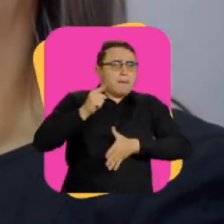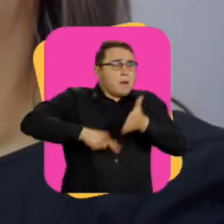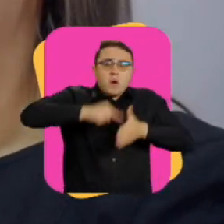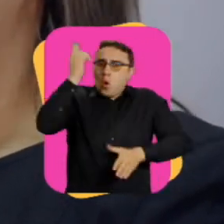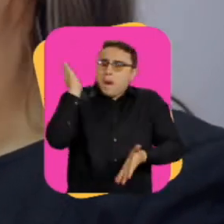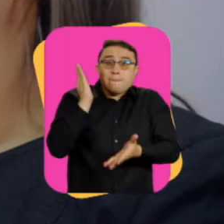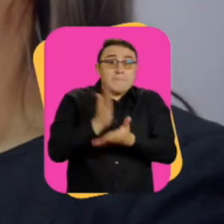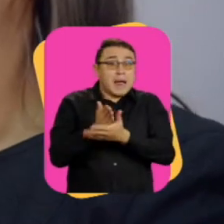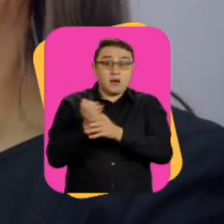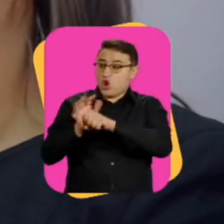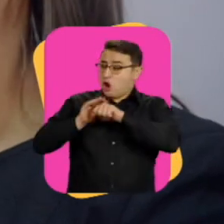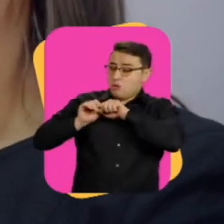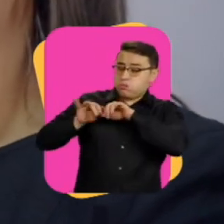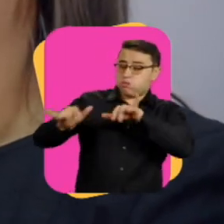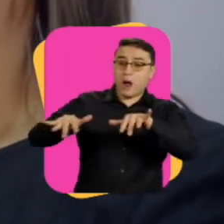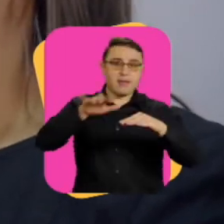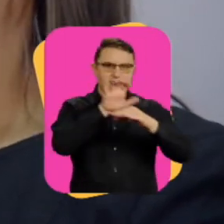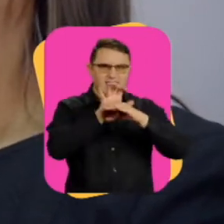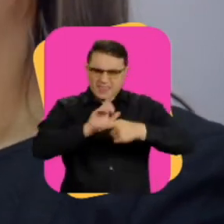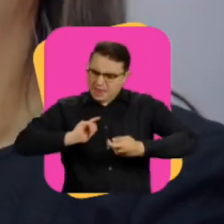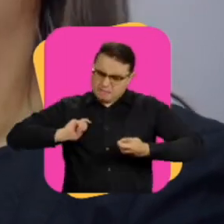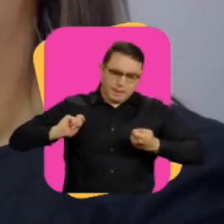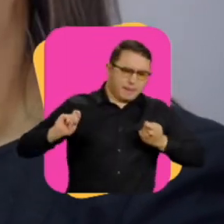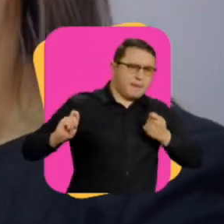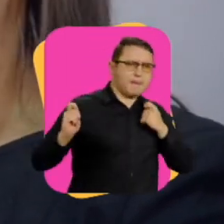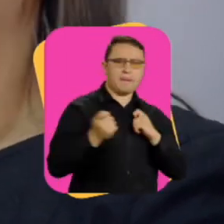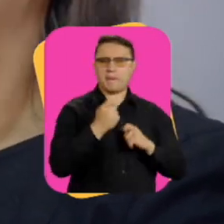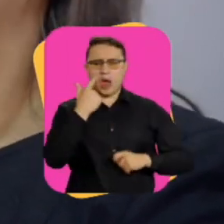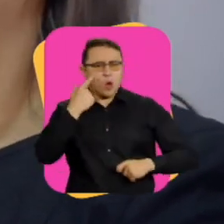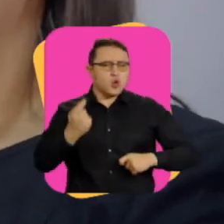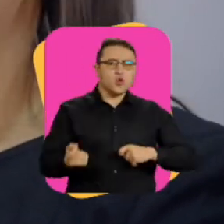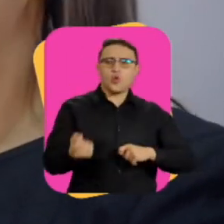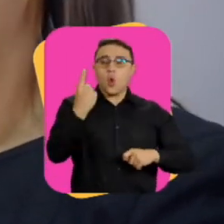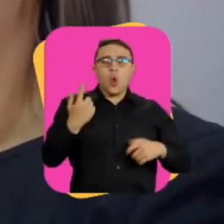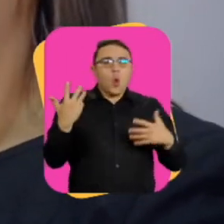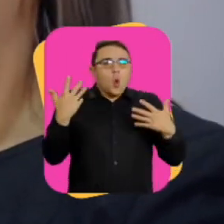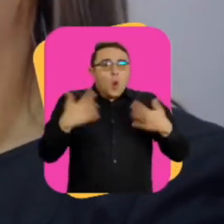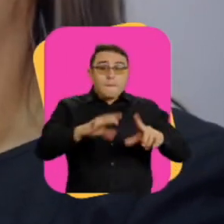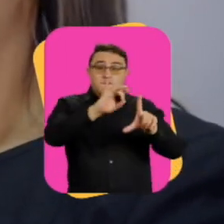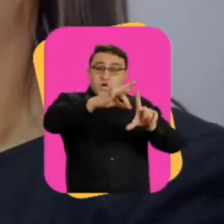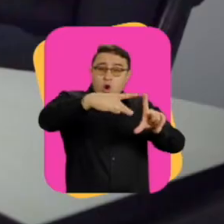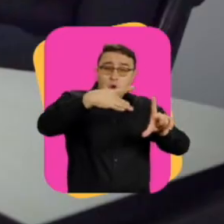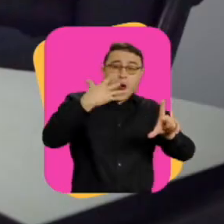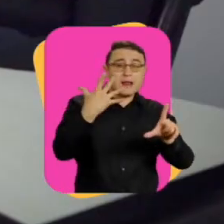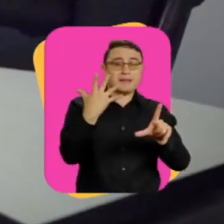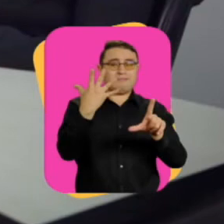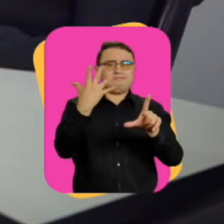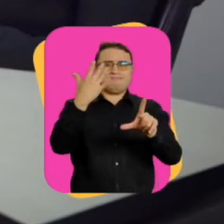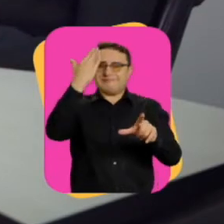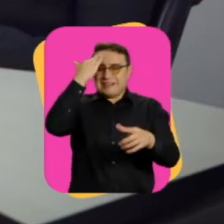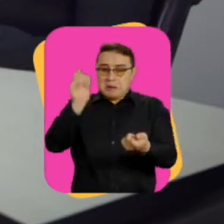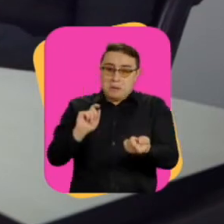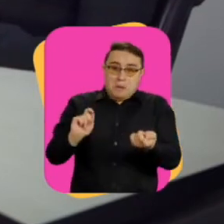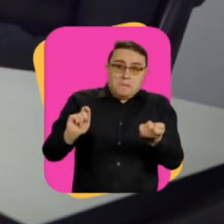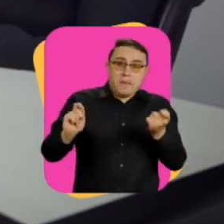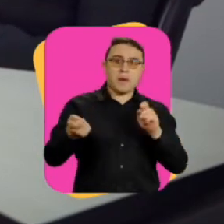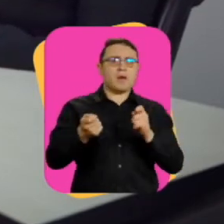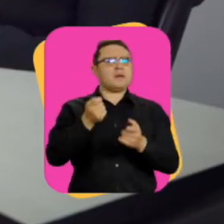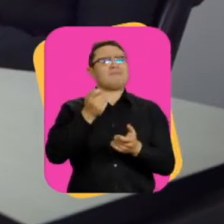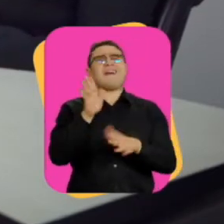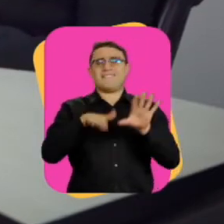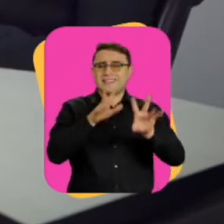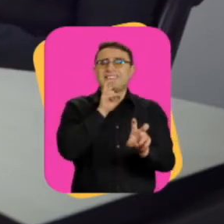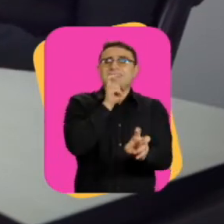inmediato, o sea, la entidad respondió muy bien a la virtualidad, a todo lo que nos llevó la pandemia. Obviamente hubo traumatismos